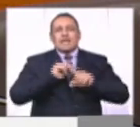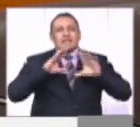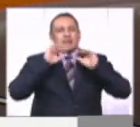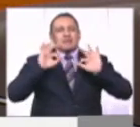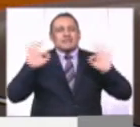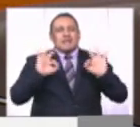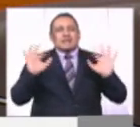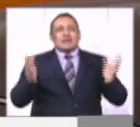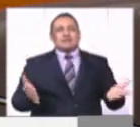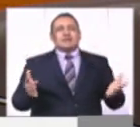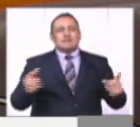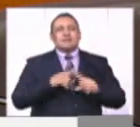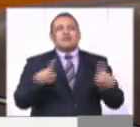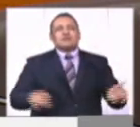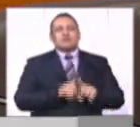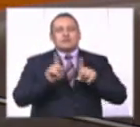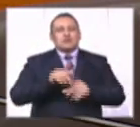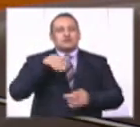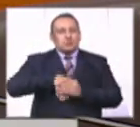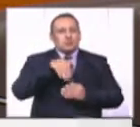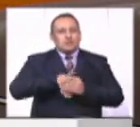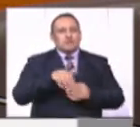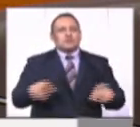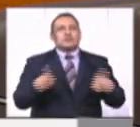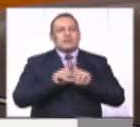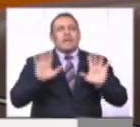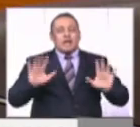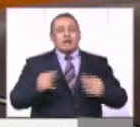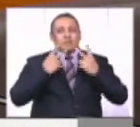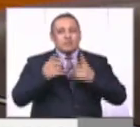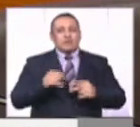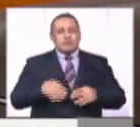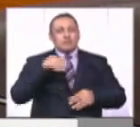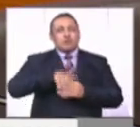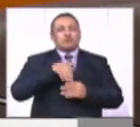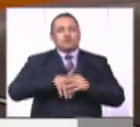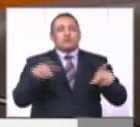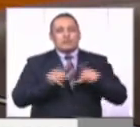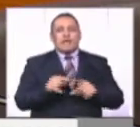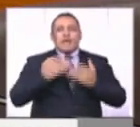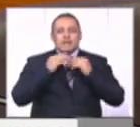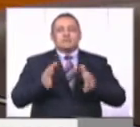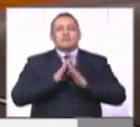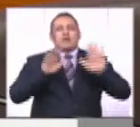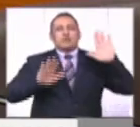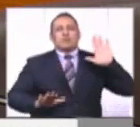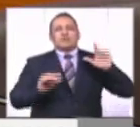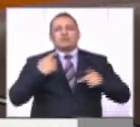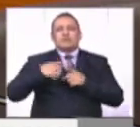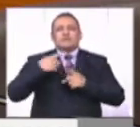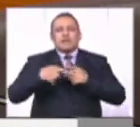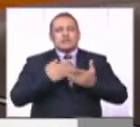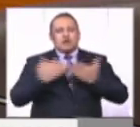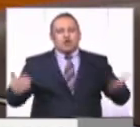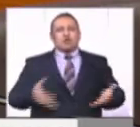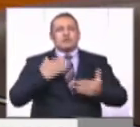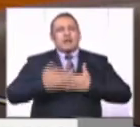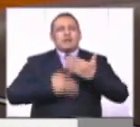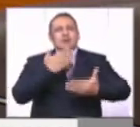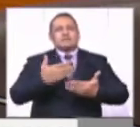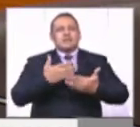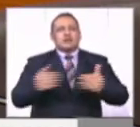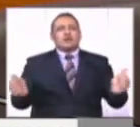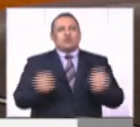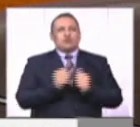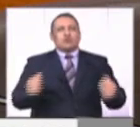nada pero son votantes Ah pero en la selecciones ahí sí van a prometer el oro y el moro que van a poner